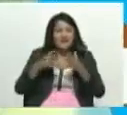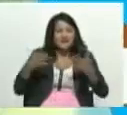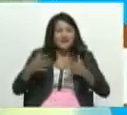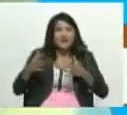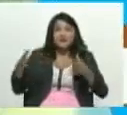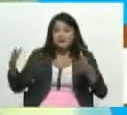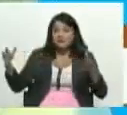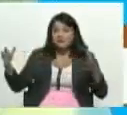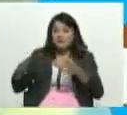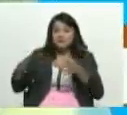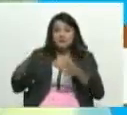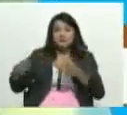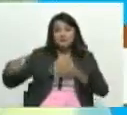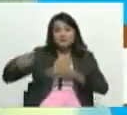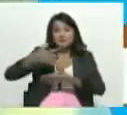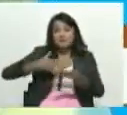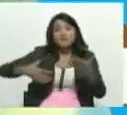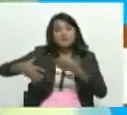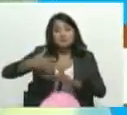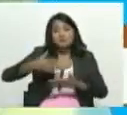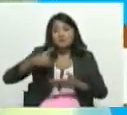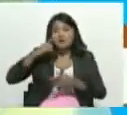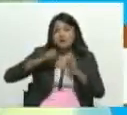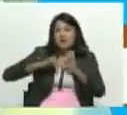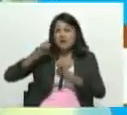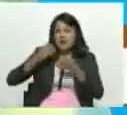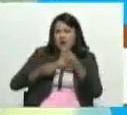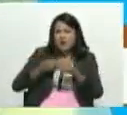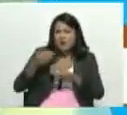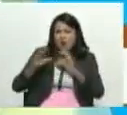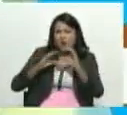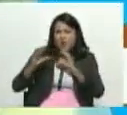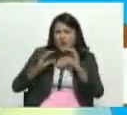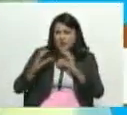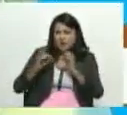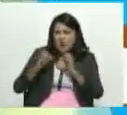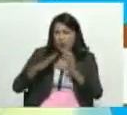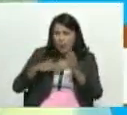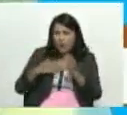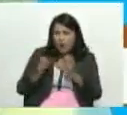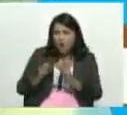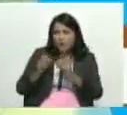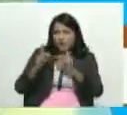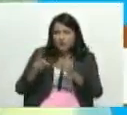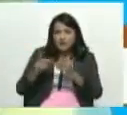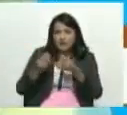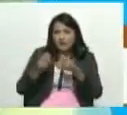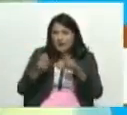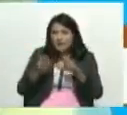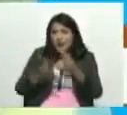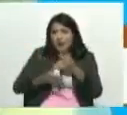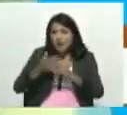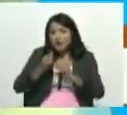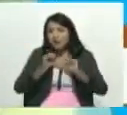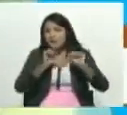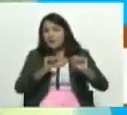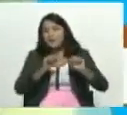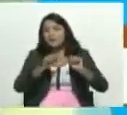fundamental para evaluar la forma de comunicación que nos puede permitir establecer una defensa estratégica frente